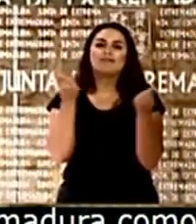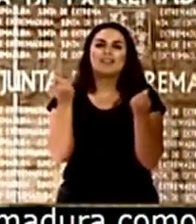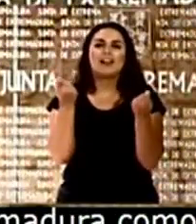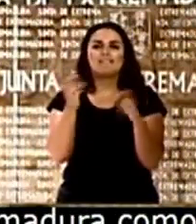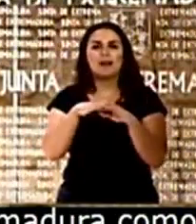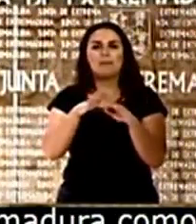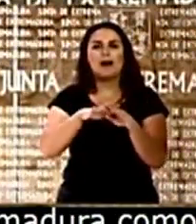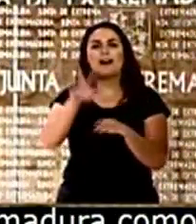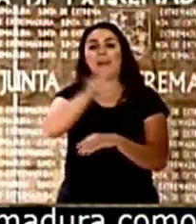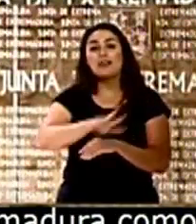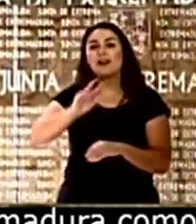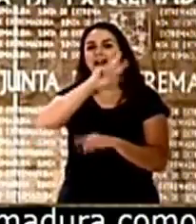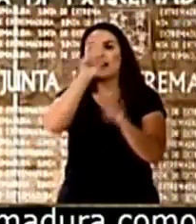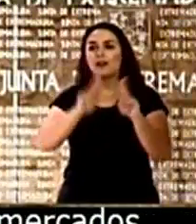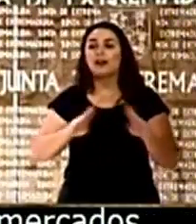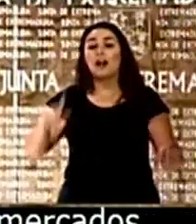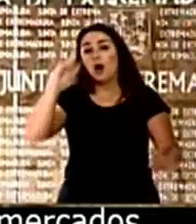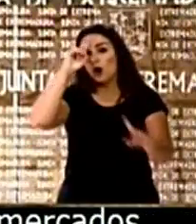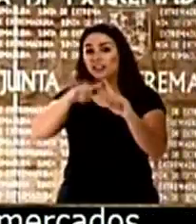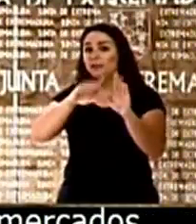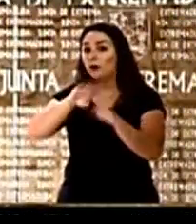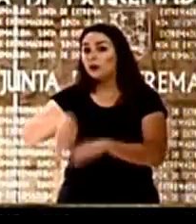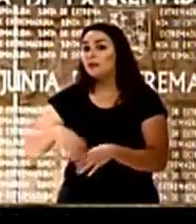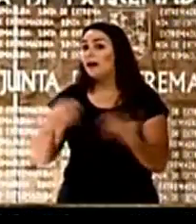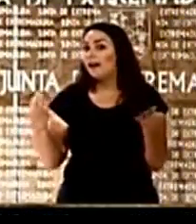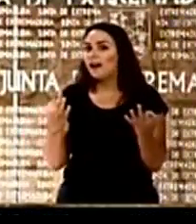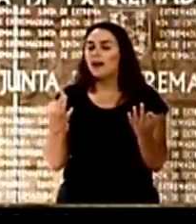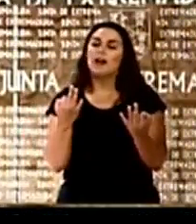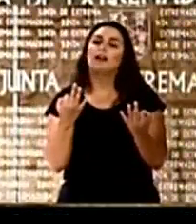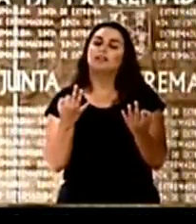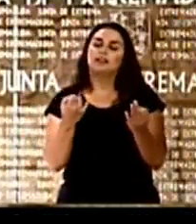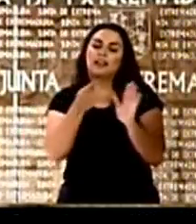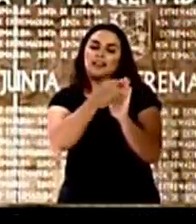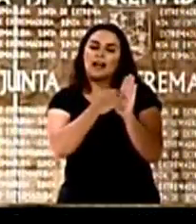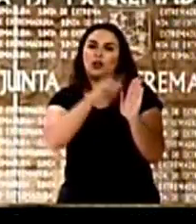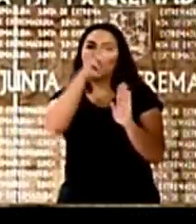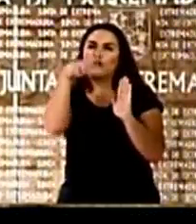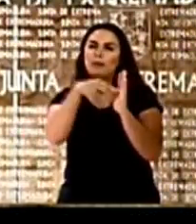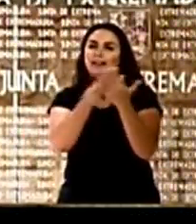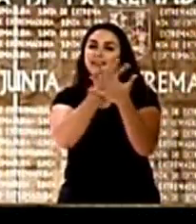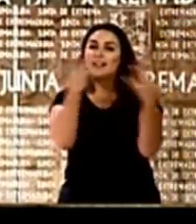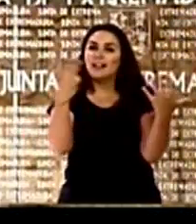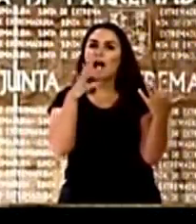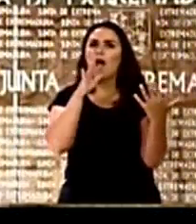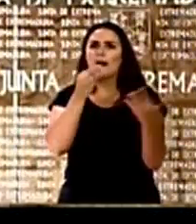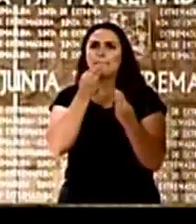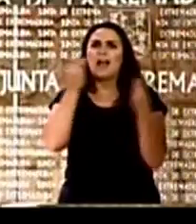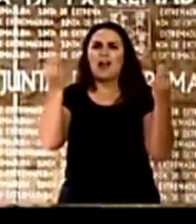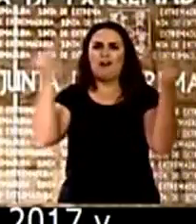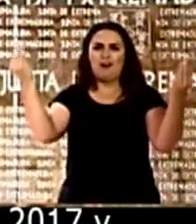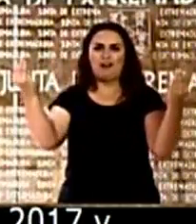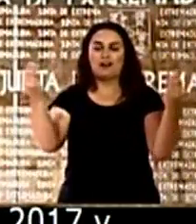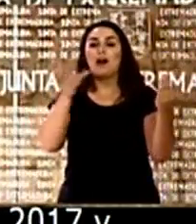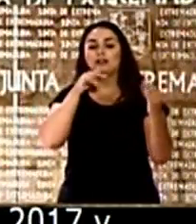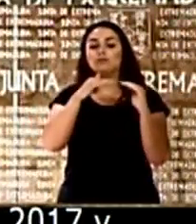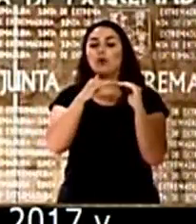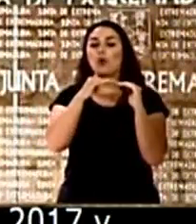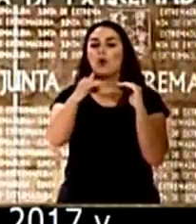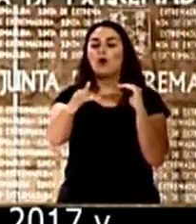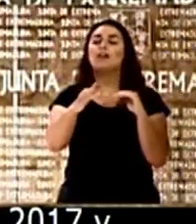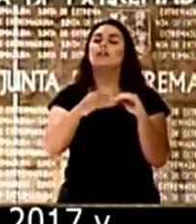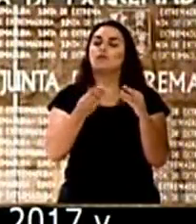e internacionales. Finalidad última, por tanto, mejorar los datos del 2017 y consolidar una tendencia que es muy buena para